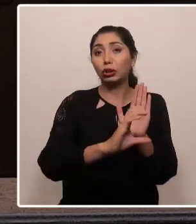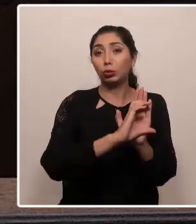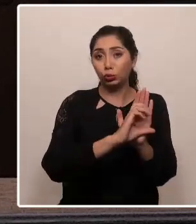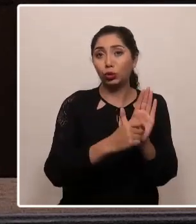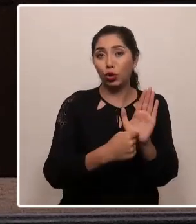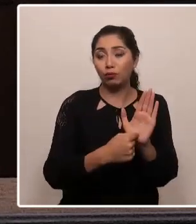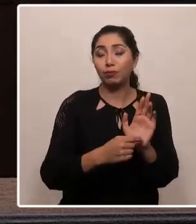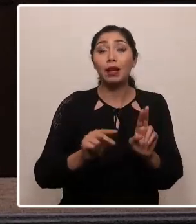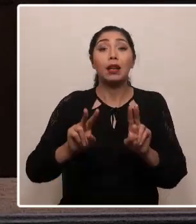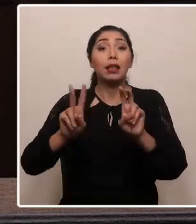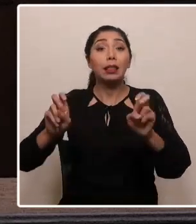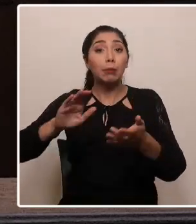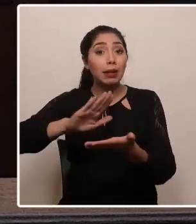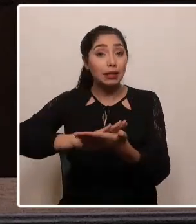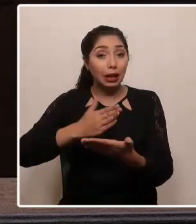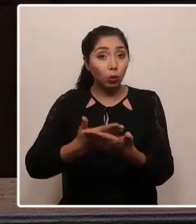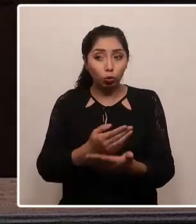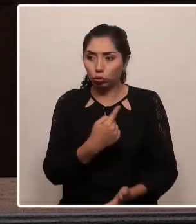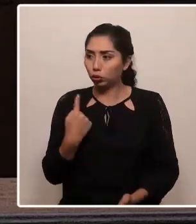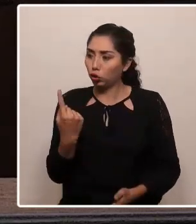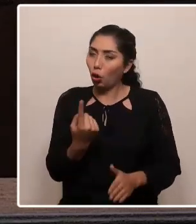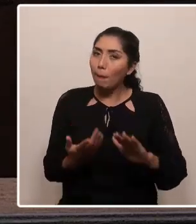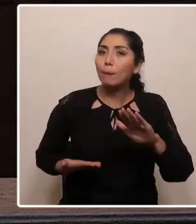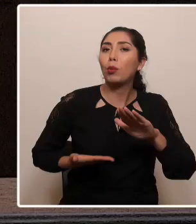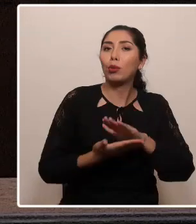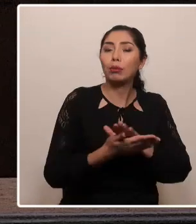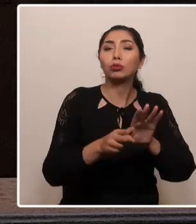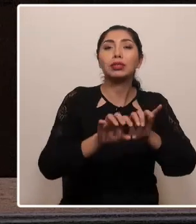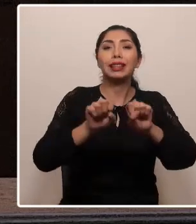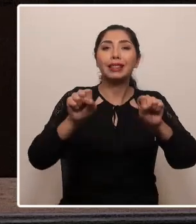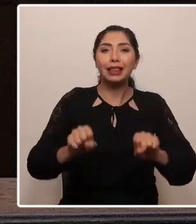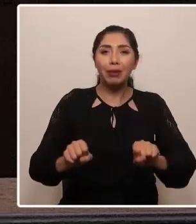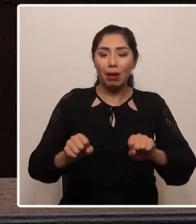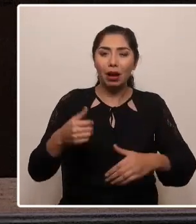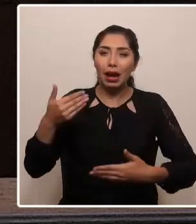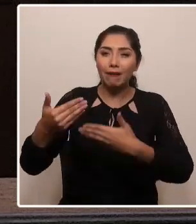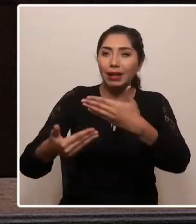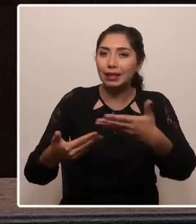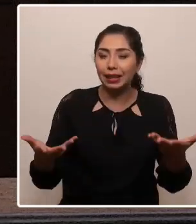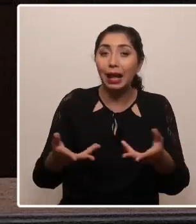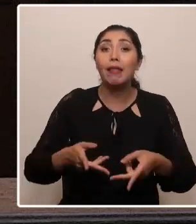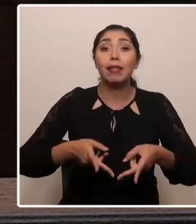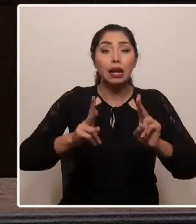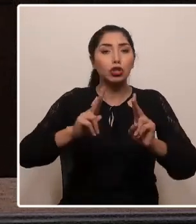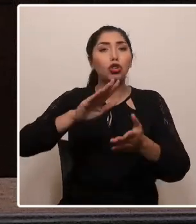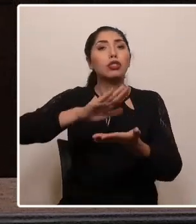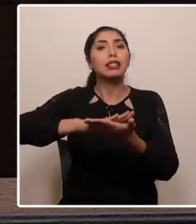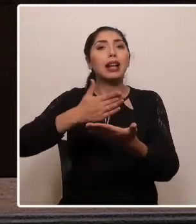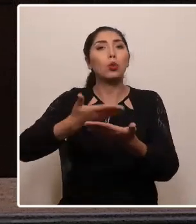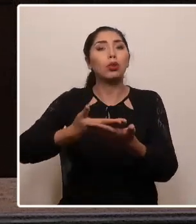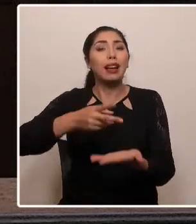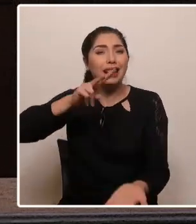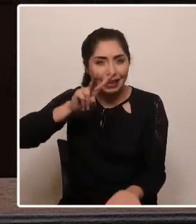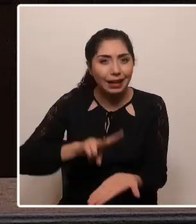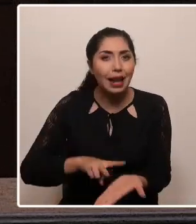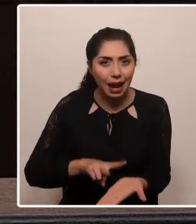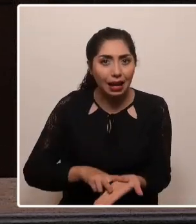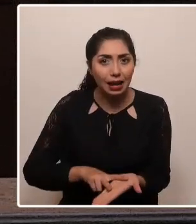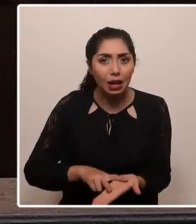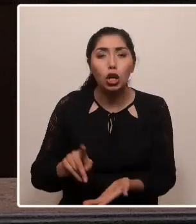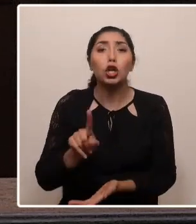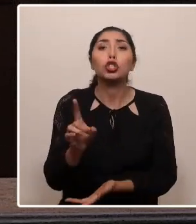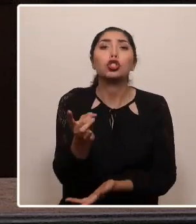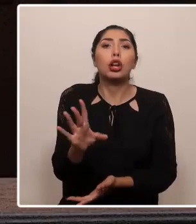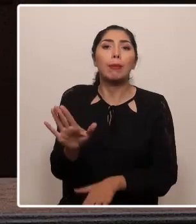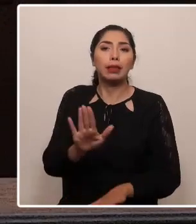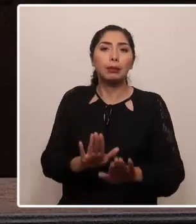salud, estamos proponiendo un sistema que implica avanzar hacia un derecho a la salud real y no solo a su protección y la